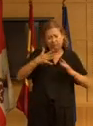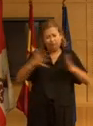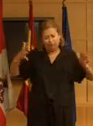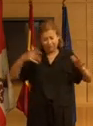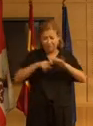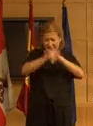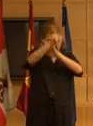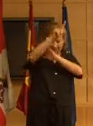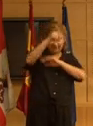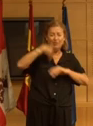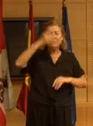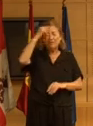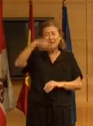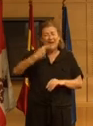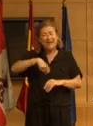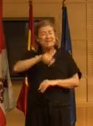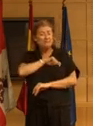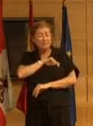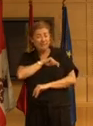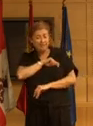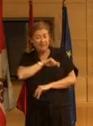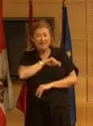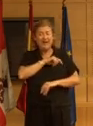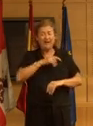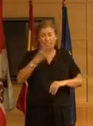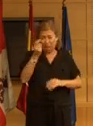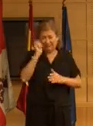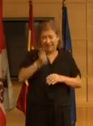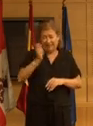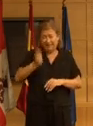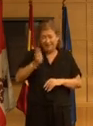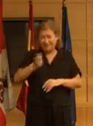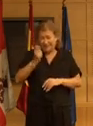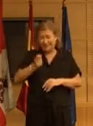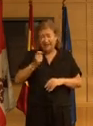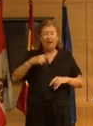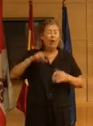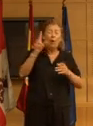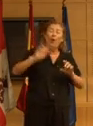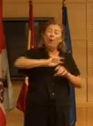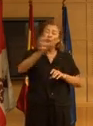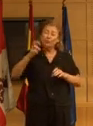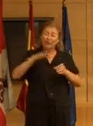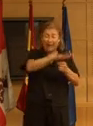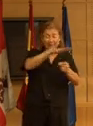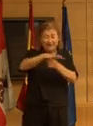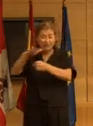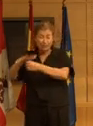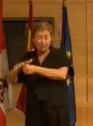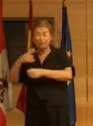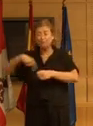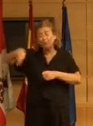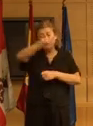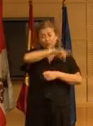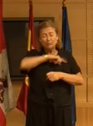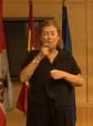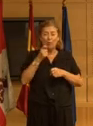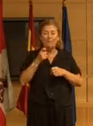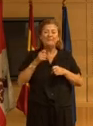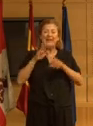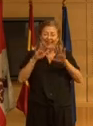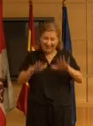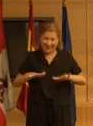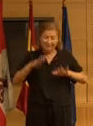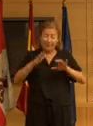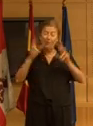Y yo creo que España nos pasa mucho en otros ámbitos, aunque hemos ido un poquito lentos con el